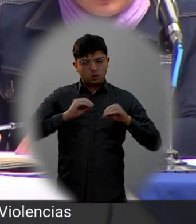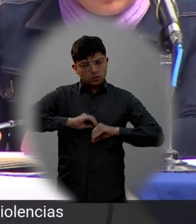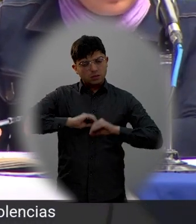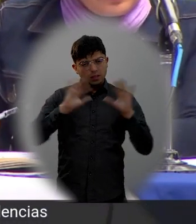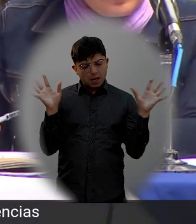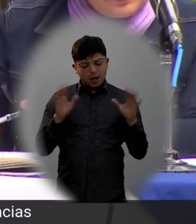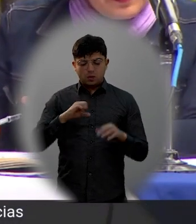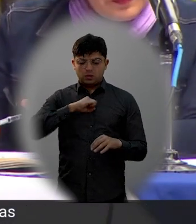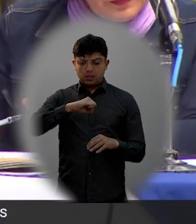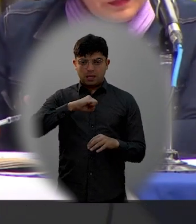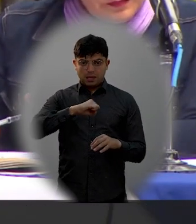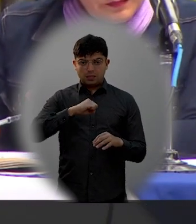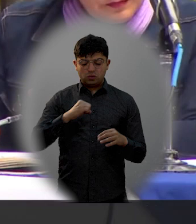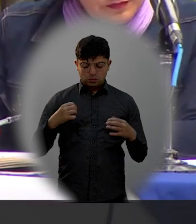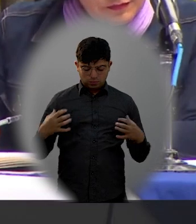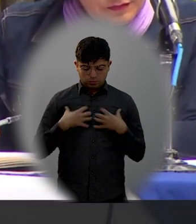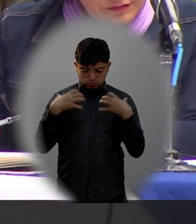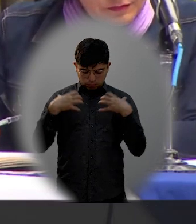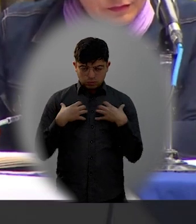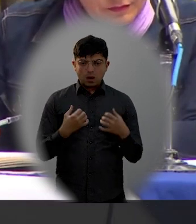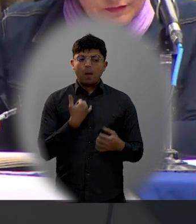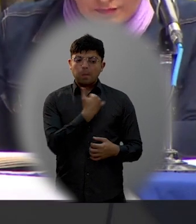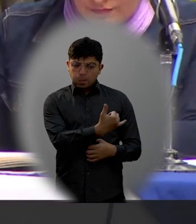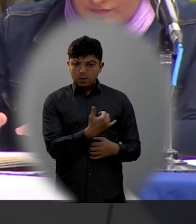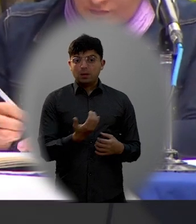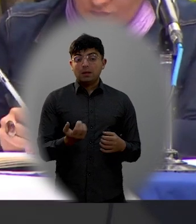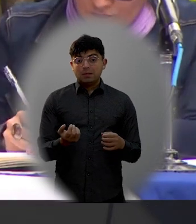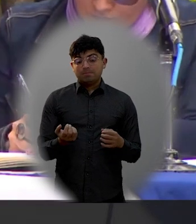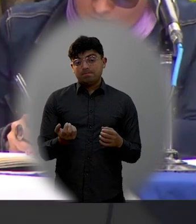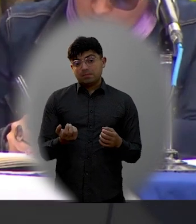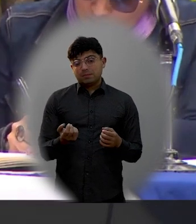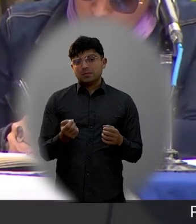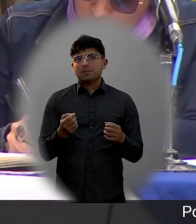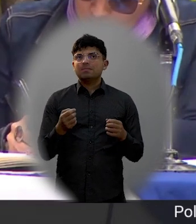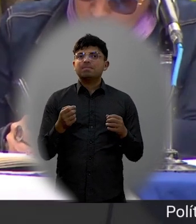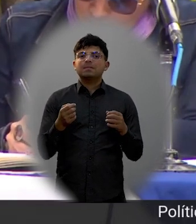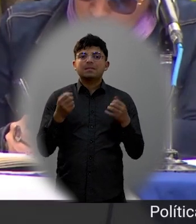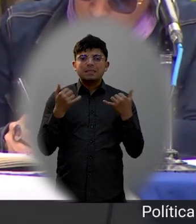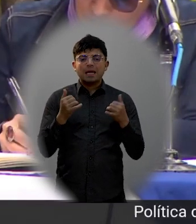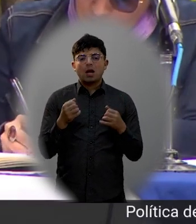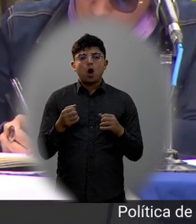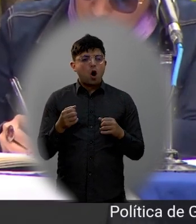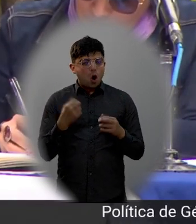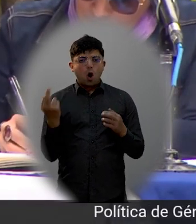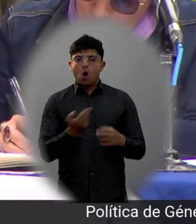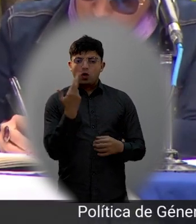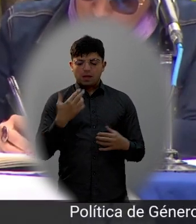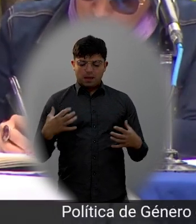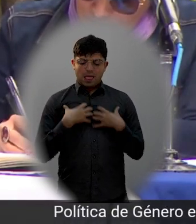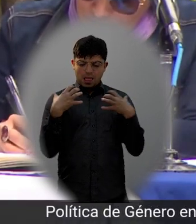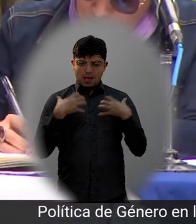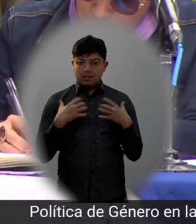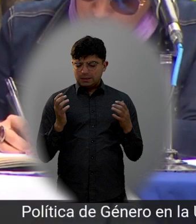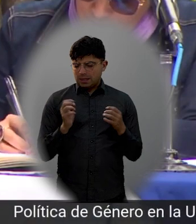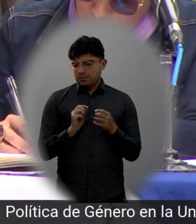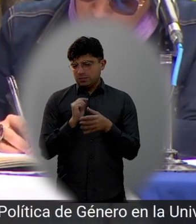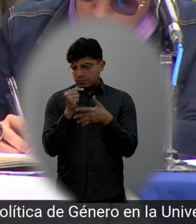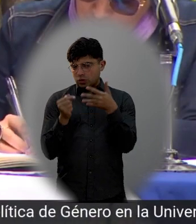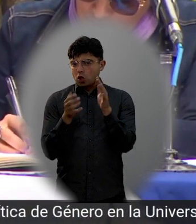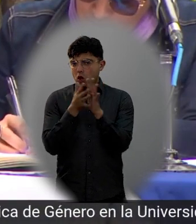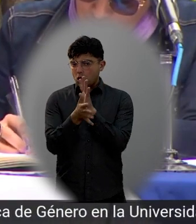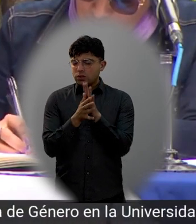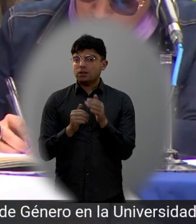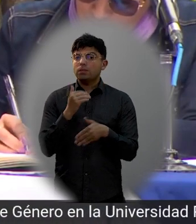claros, que los derechos de las víctimas estén presentes, que no sean revictimizadas. Esto solamente para decir un par de cosas sobre